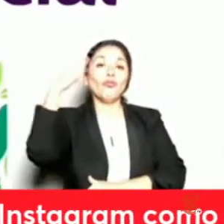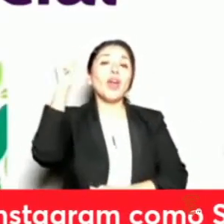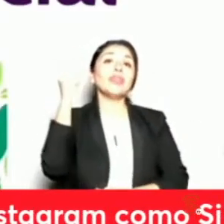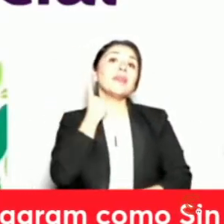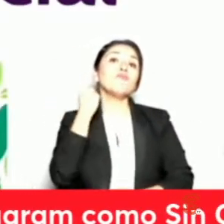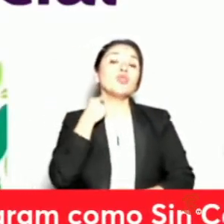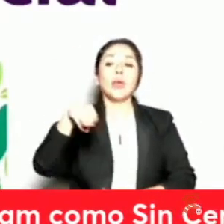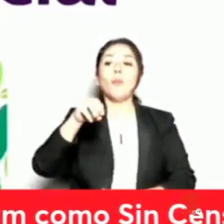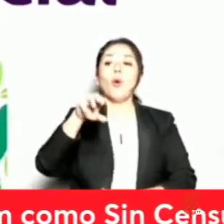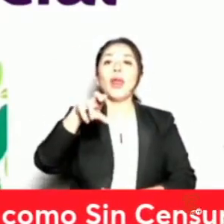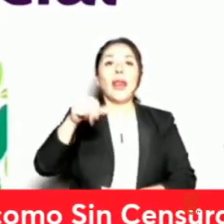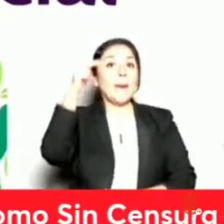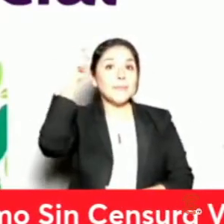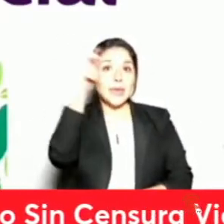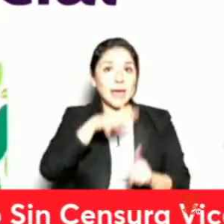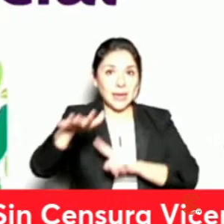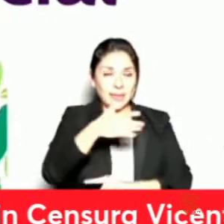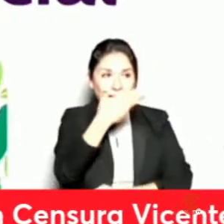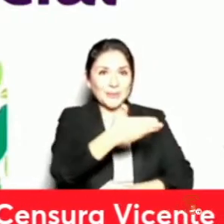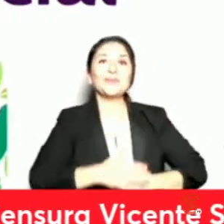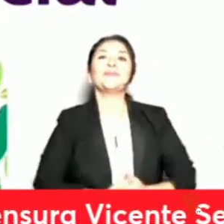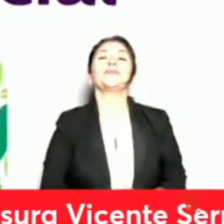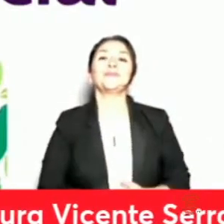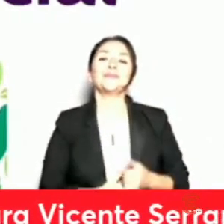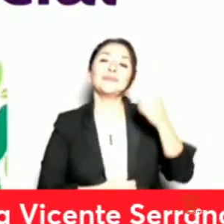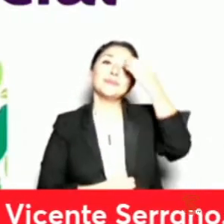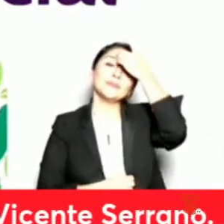por Morena. Bienvenida, Araceli.